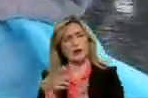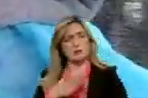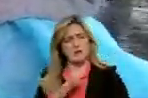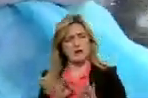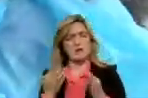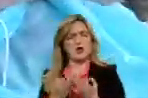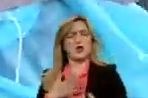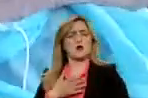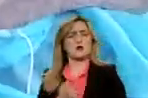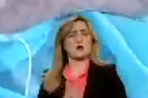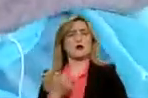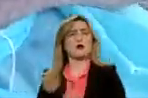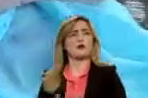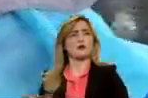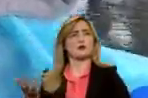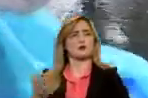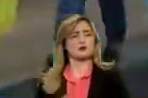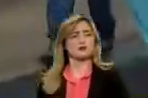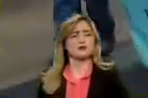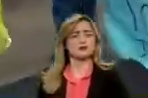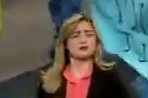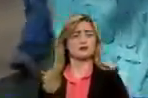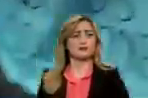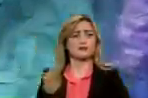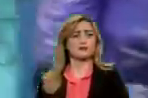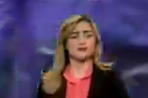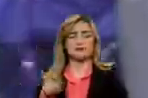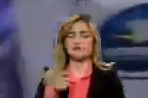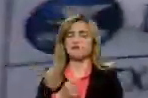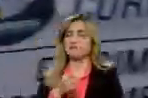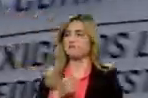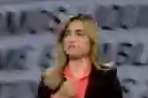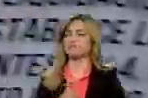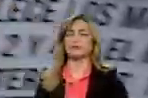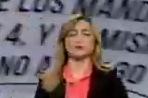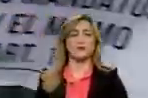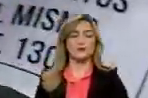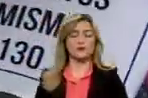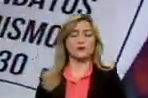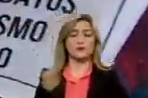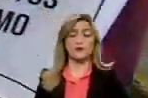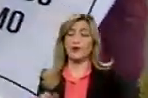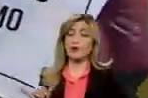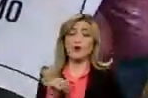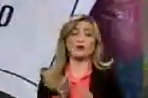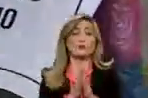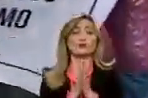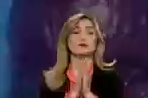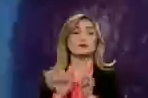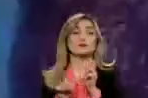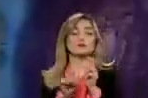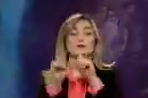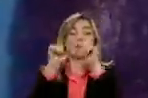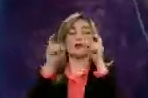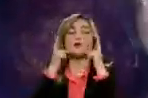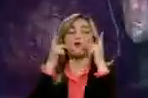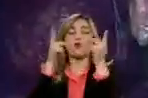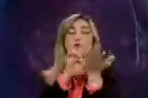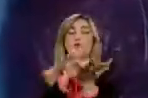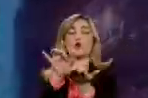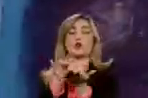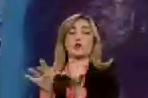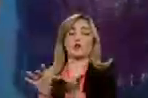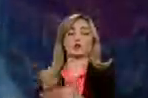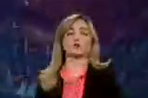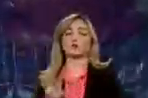de familia, que necesitamos trabajar. El mismo pedido fue el de los despedidos de las empresas